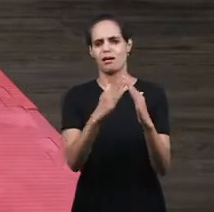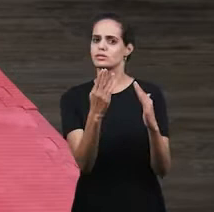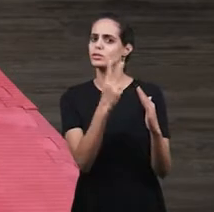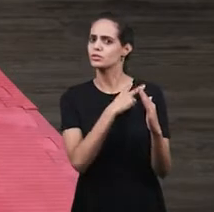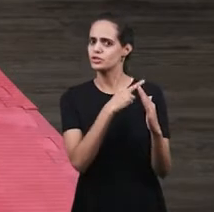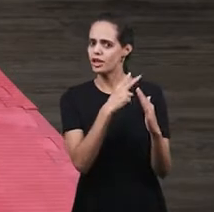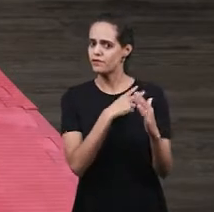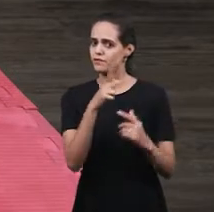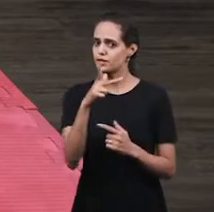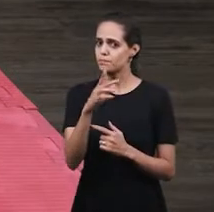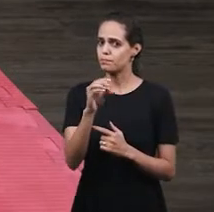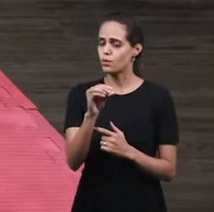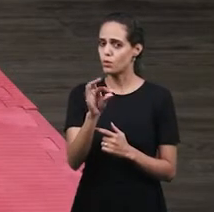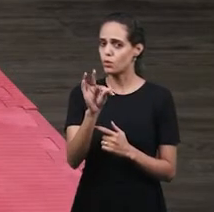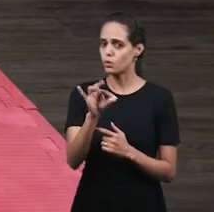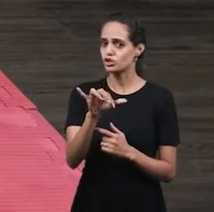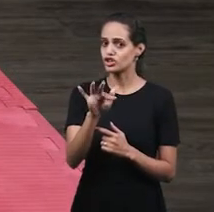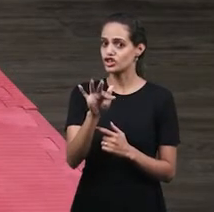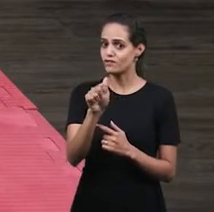¡Qué maravilla!